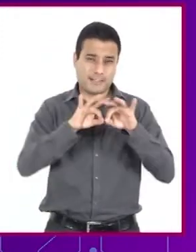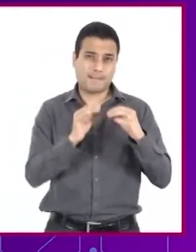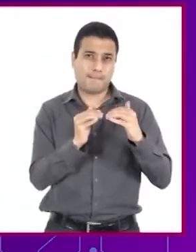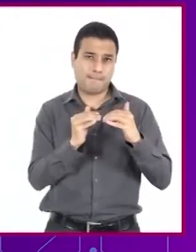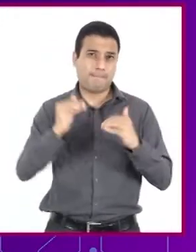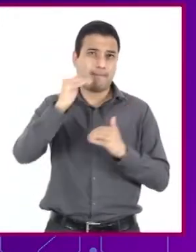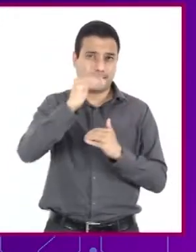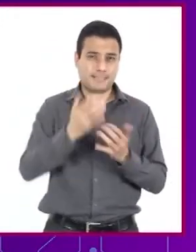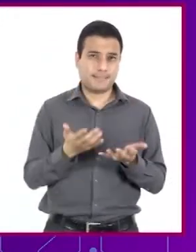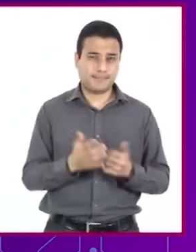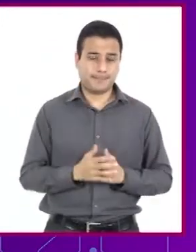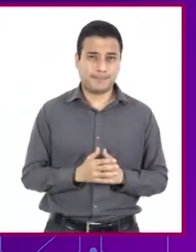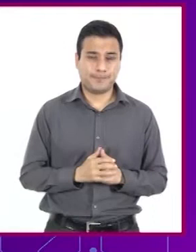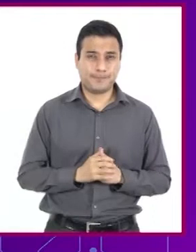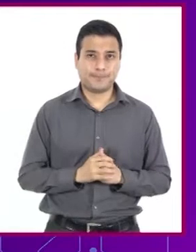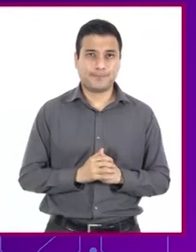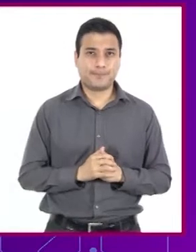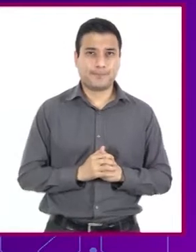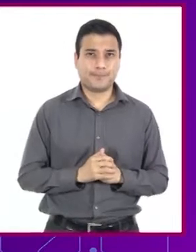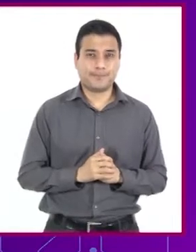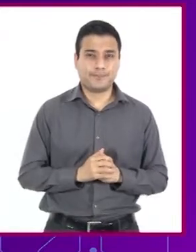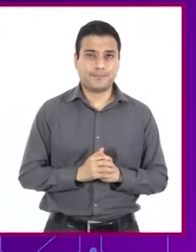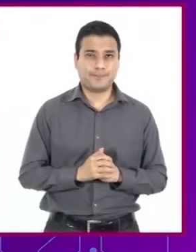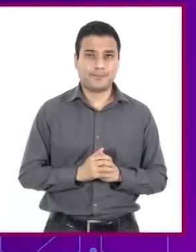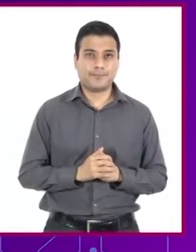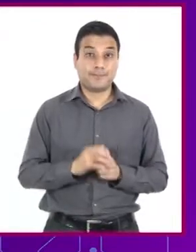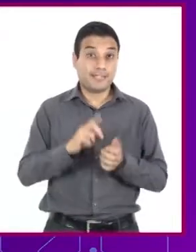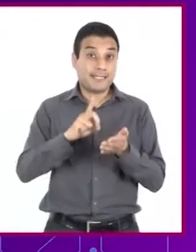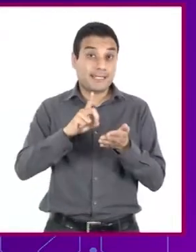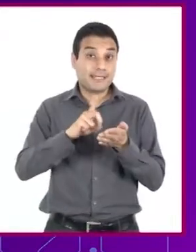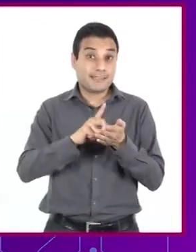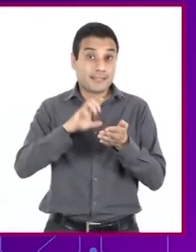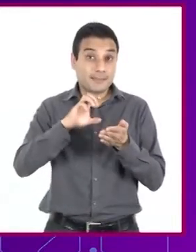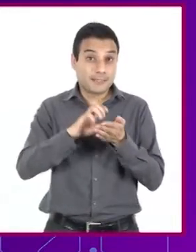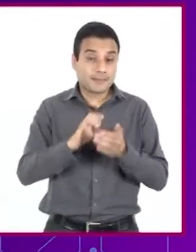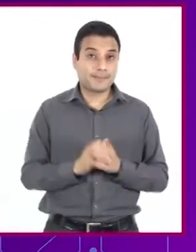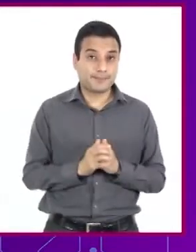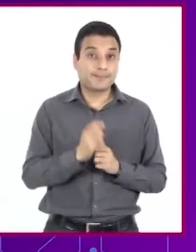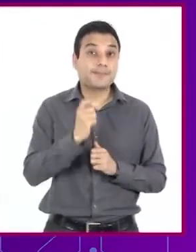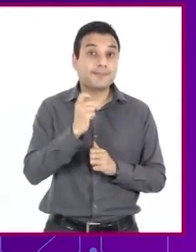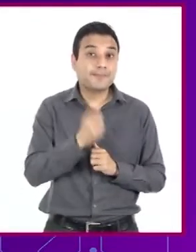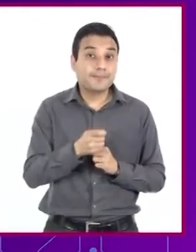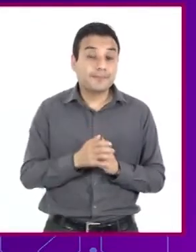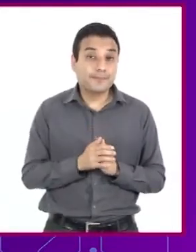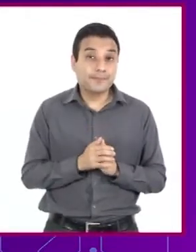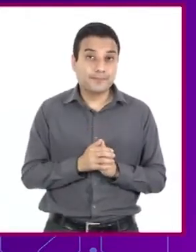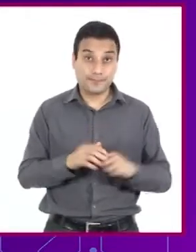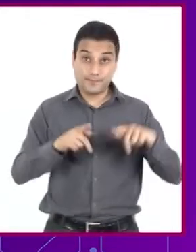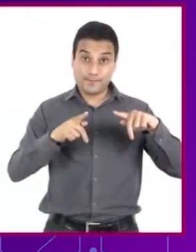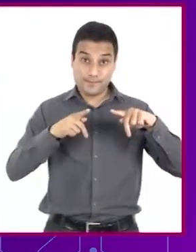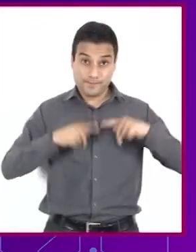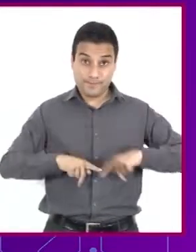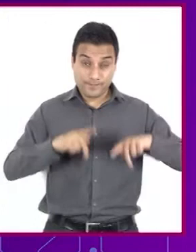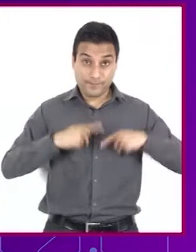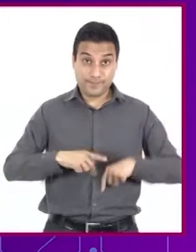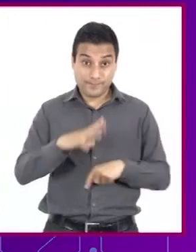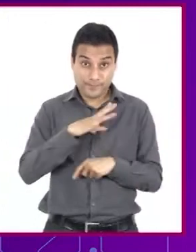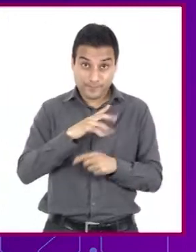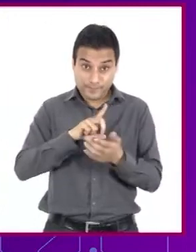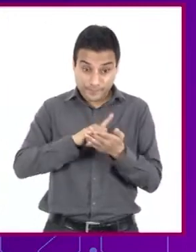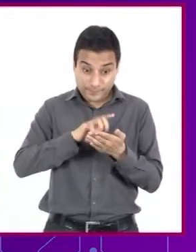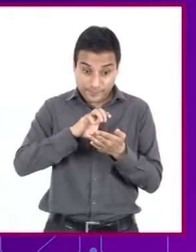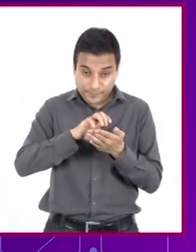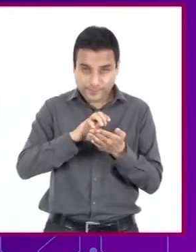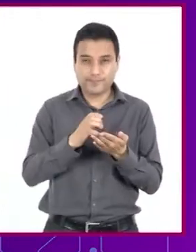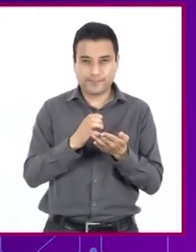etnia o nación. La discapacidad, que pone en desventaja a quienes la tienen con relación al resto